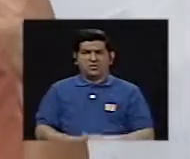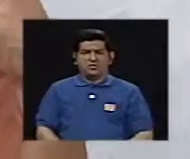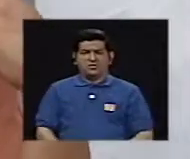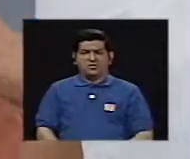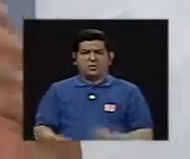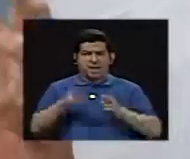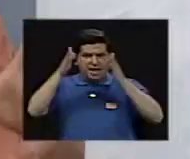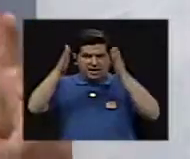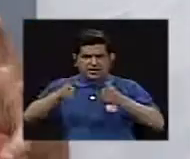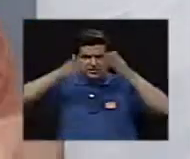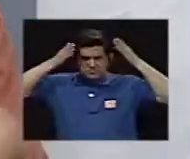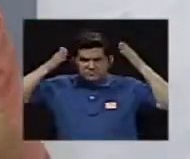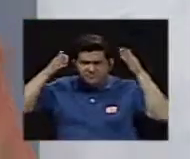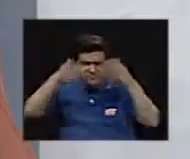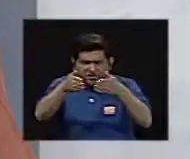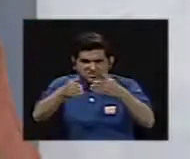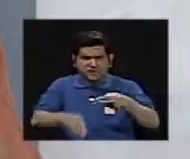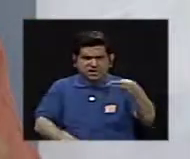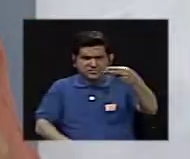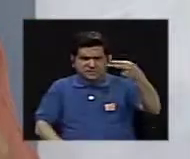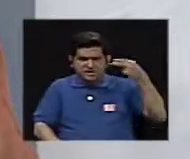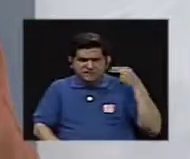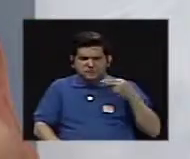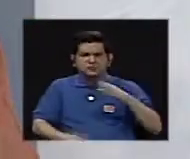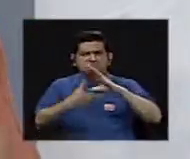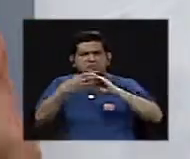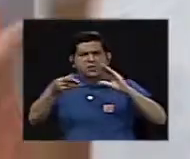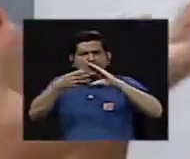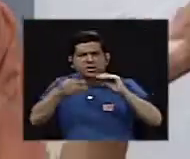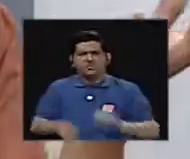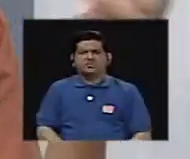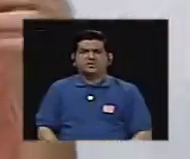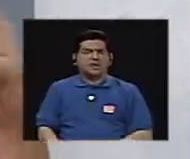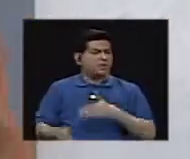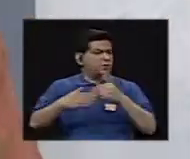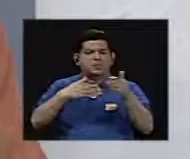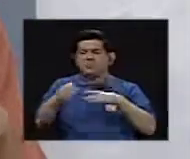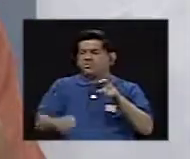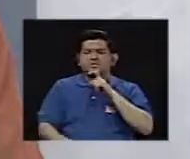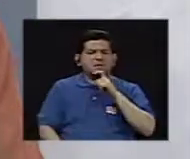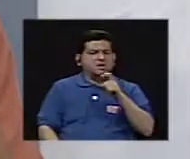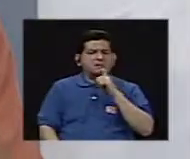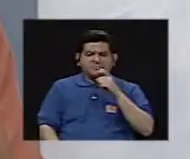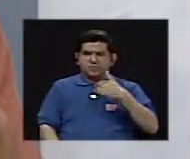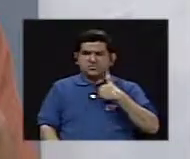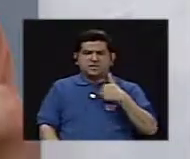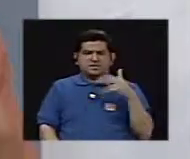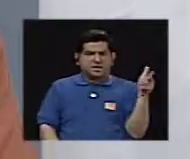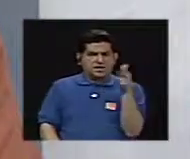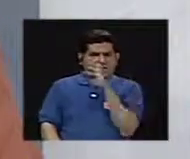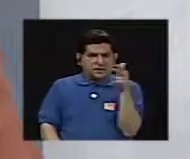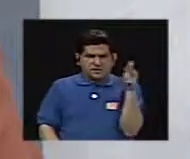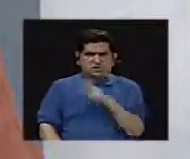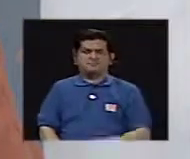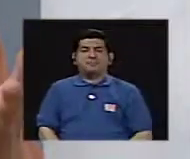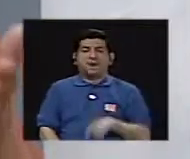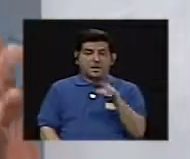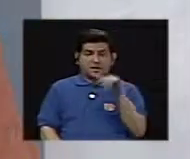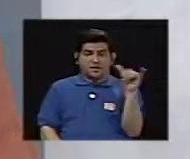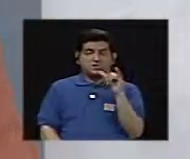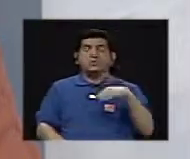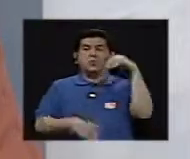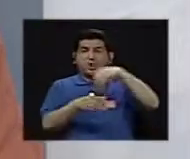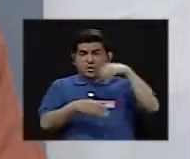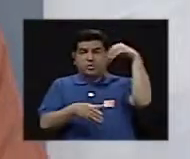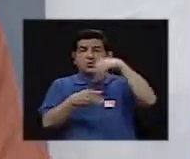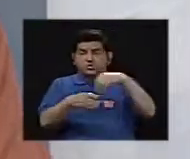editor se concentra más en cuál es la historia que se está contando, más allá de la dificultad de cada una de las tomas generadas. Entonces, ese es también un gran